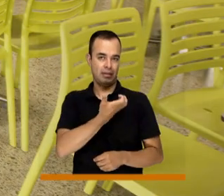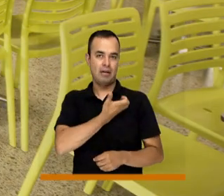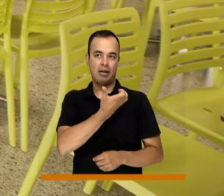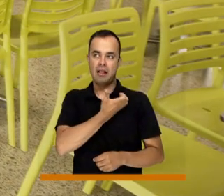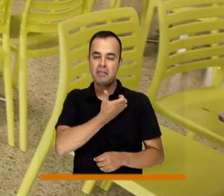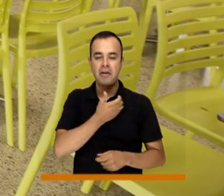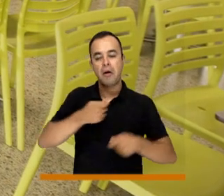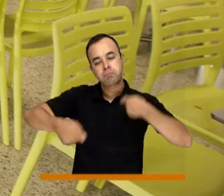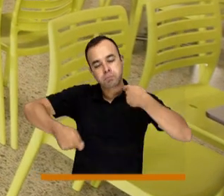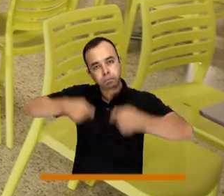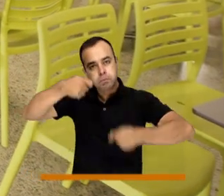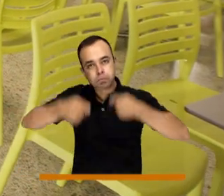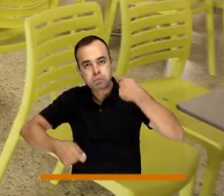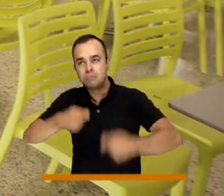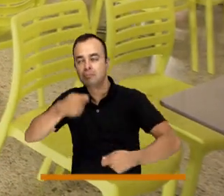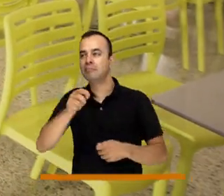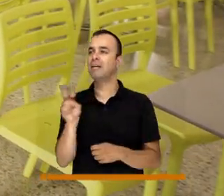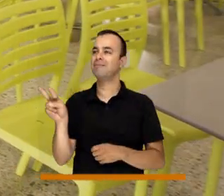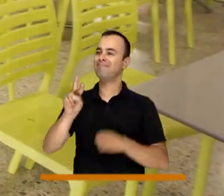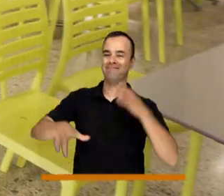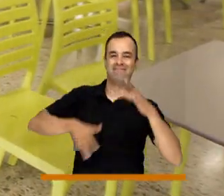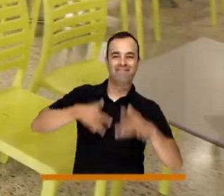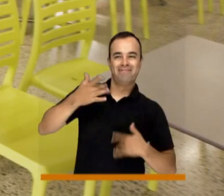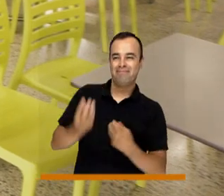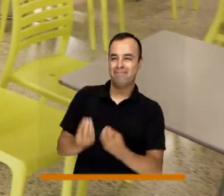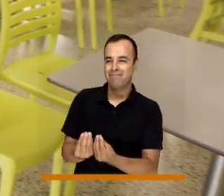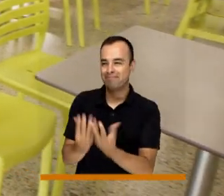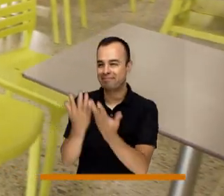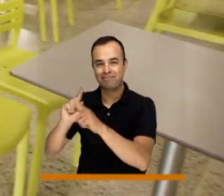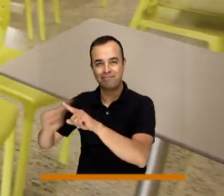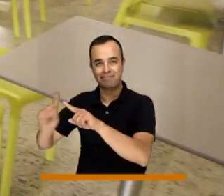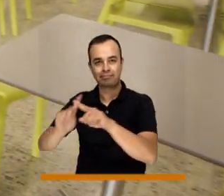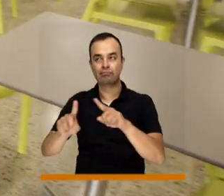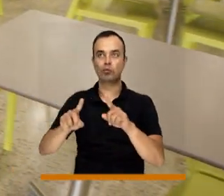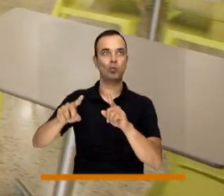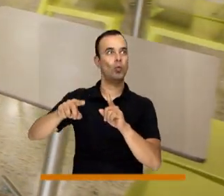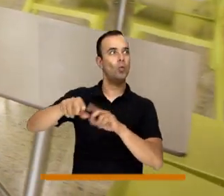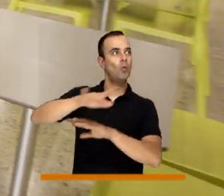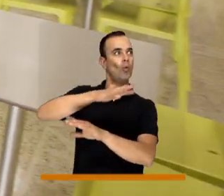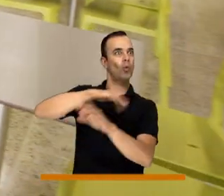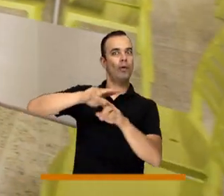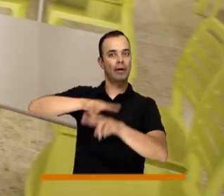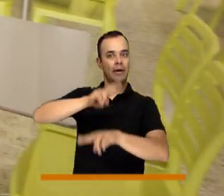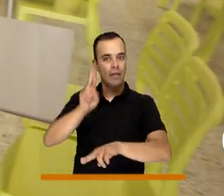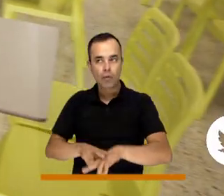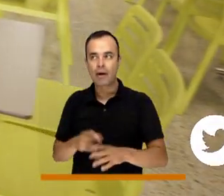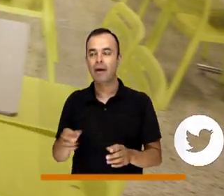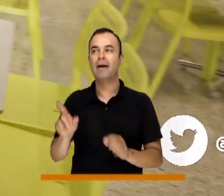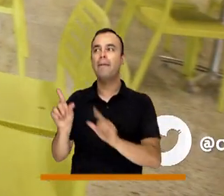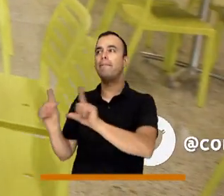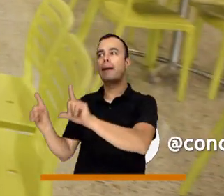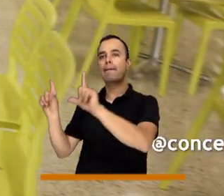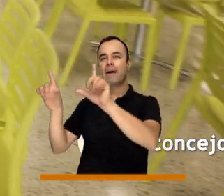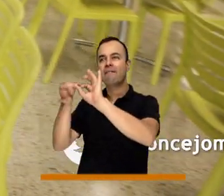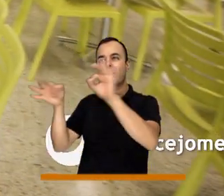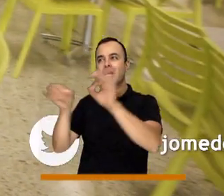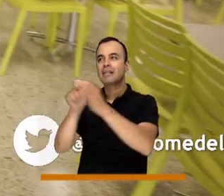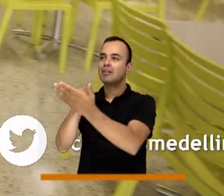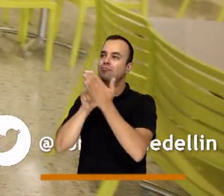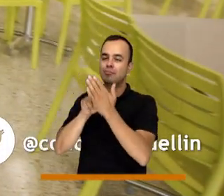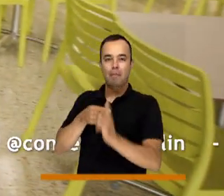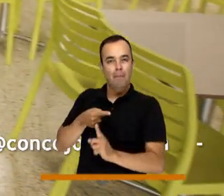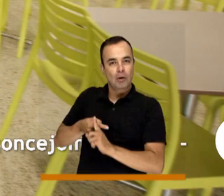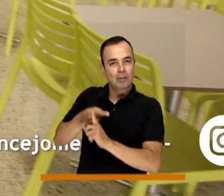su comida, gozar de jardineras y donde se destaca la presencia también de la naturaleza, la señalética con mensajes